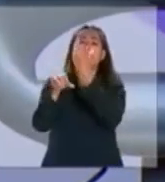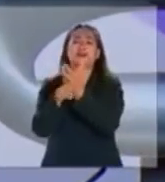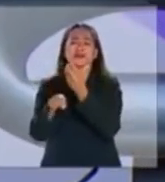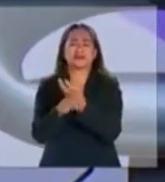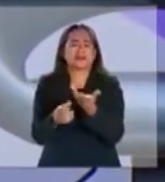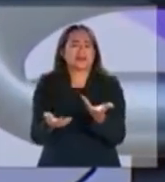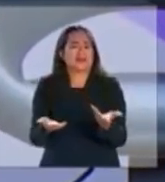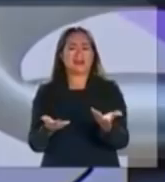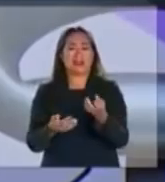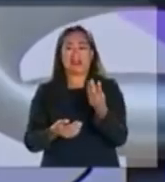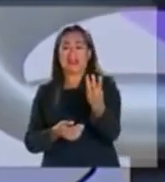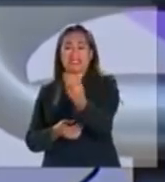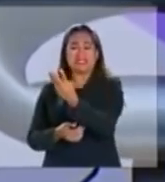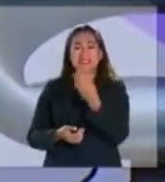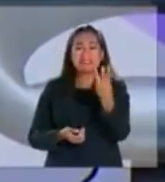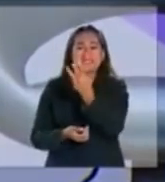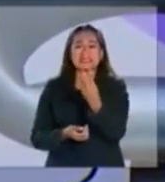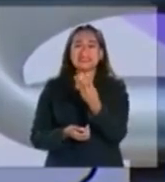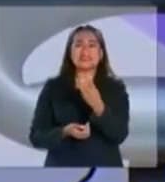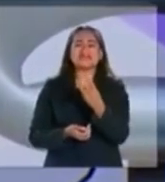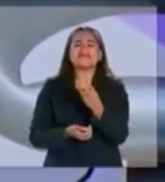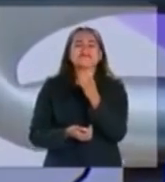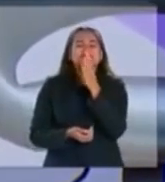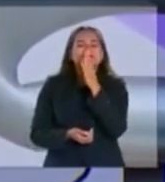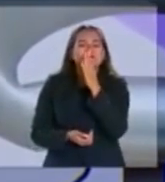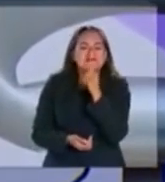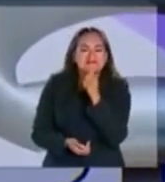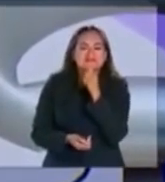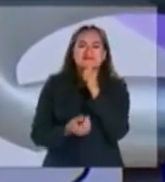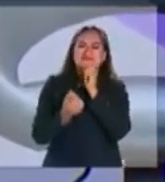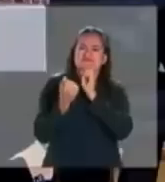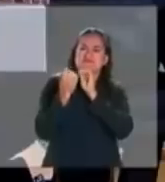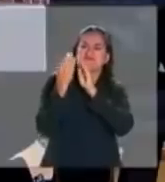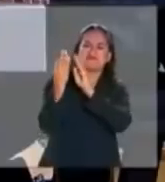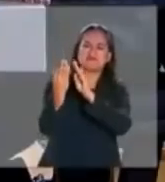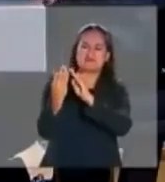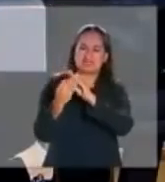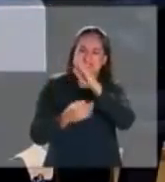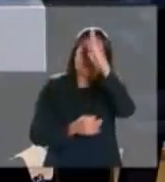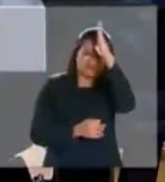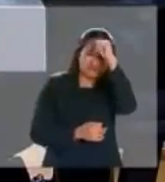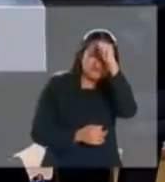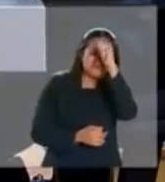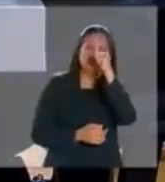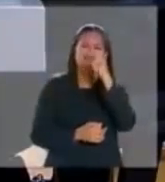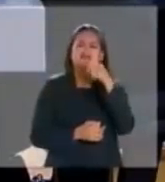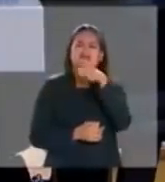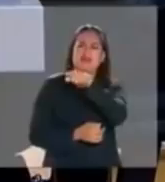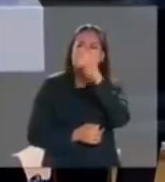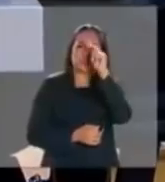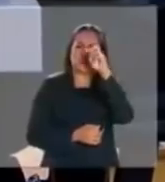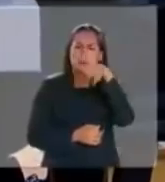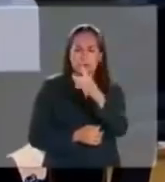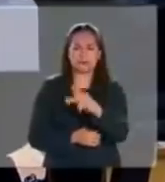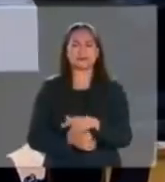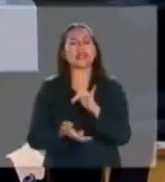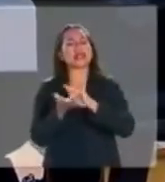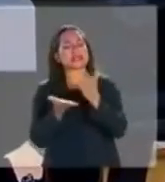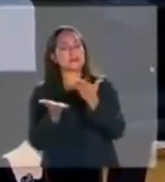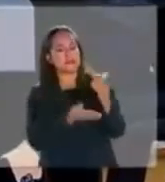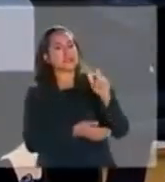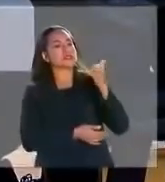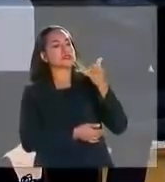igual no van a poder hablarle a trump siquiera gracias candidato yuriria cambiamos el